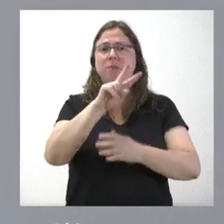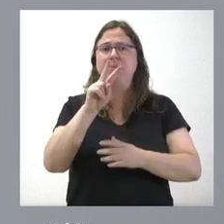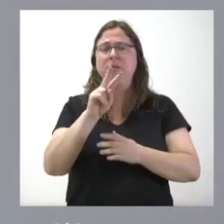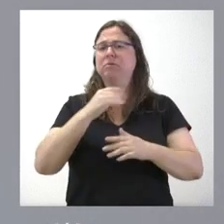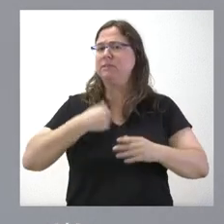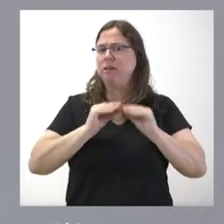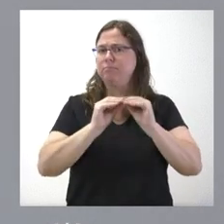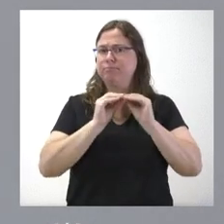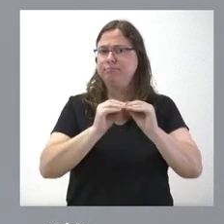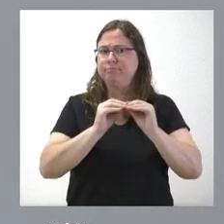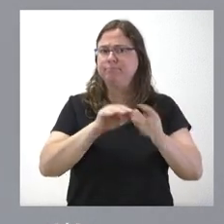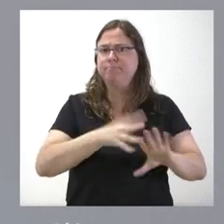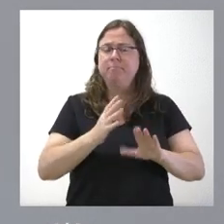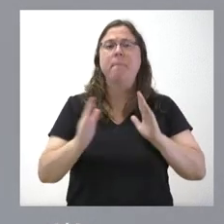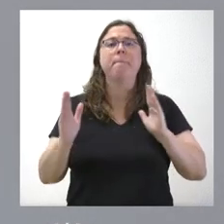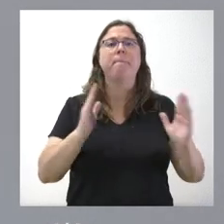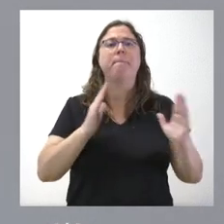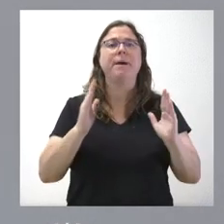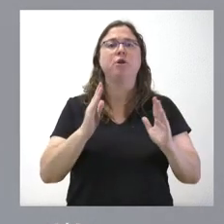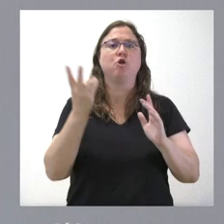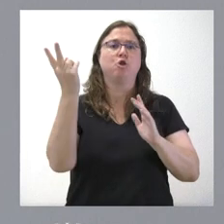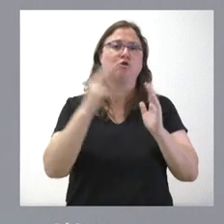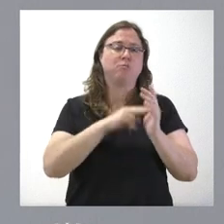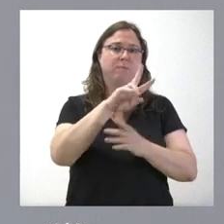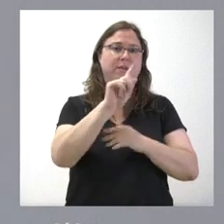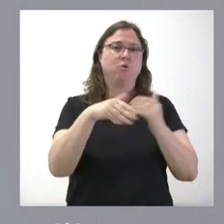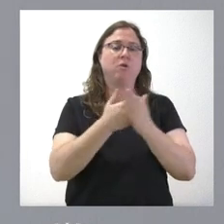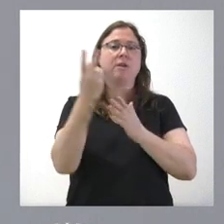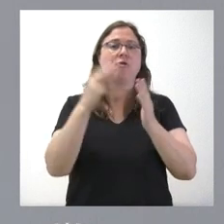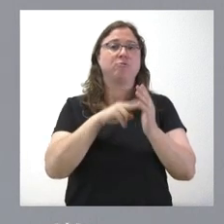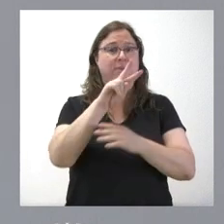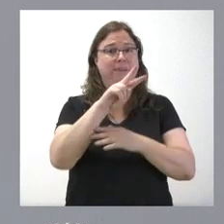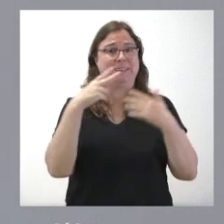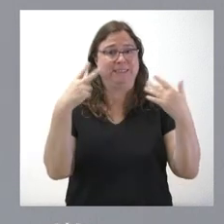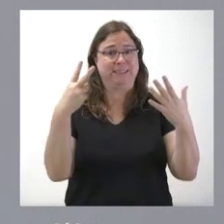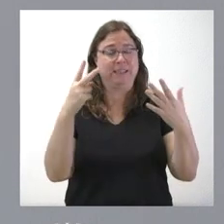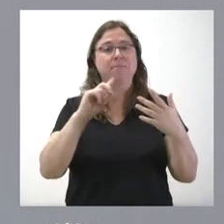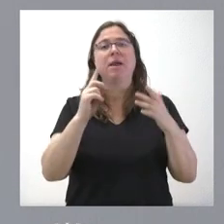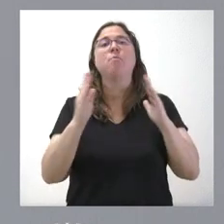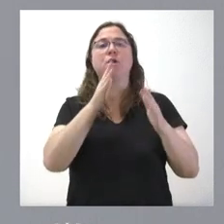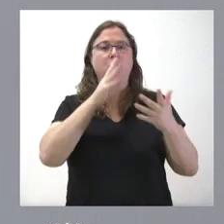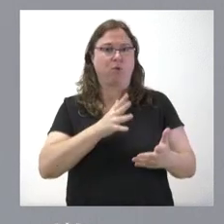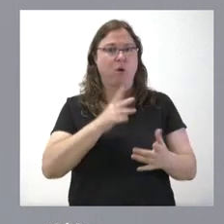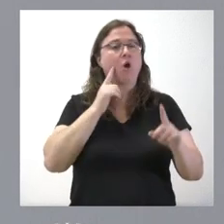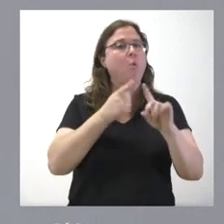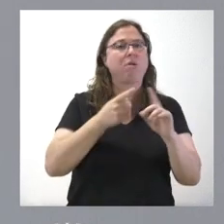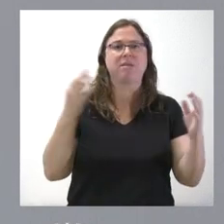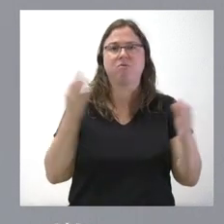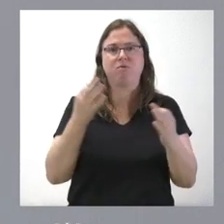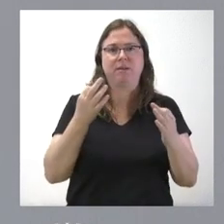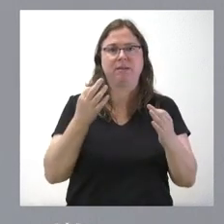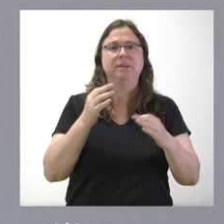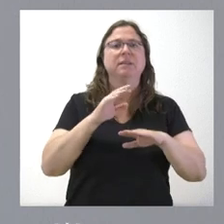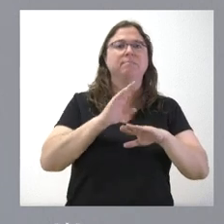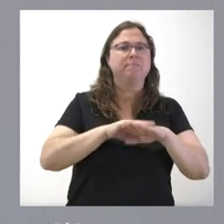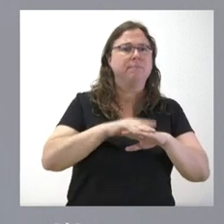ejecución del periodo 2127 que es el periodo actual de programación el objetivo saben ustedes para todo el periodo